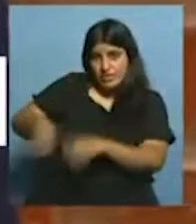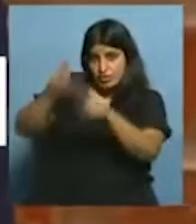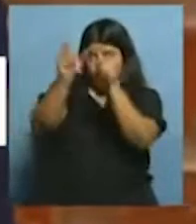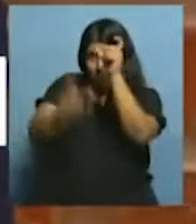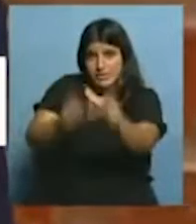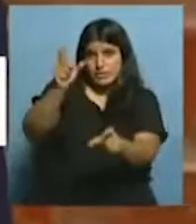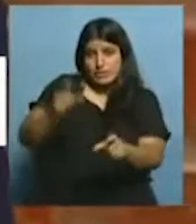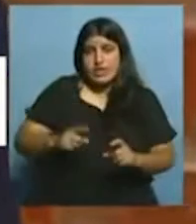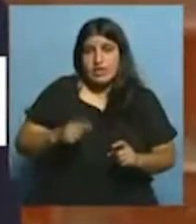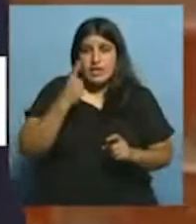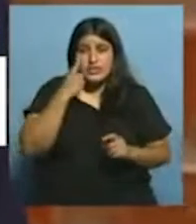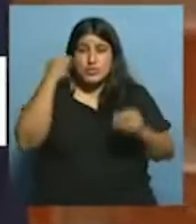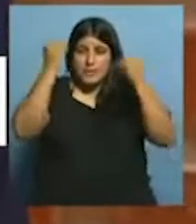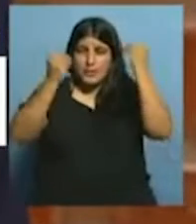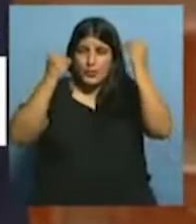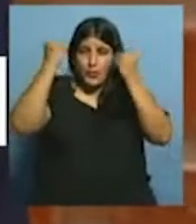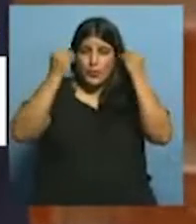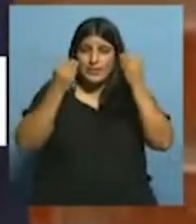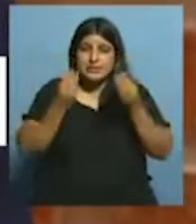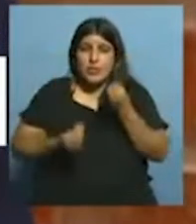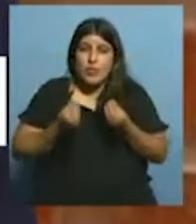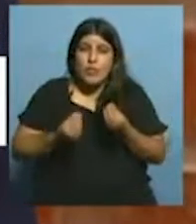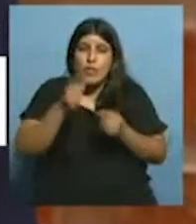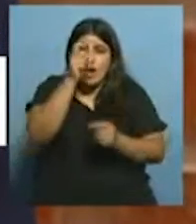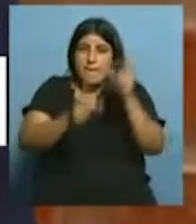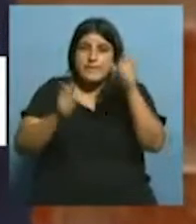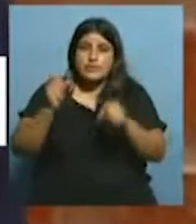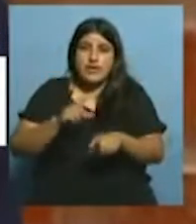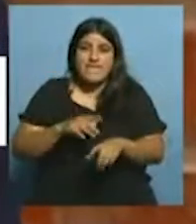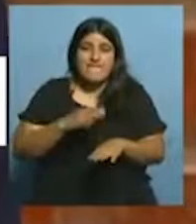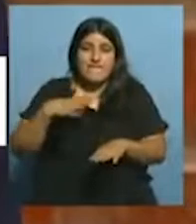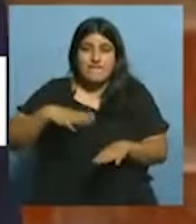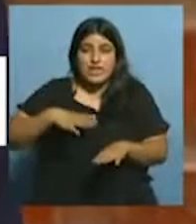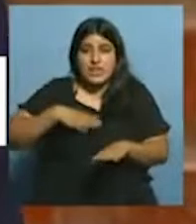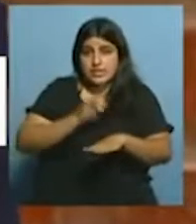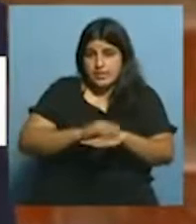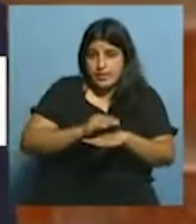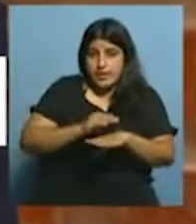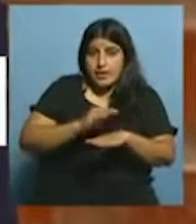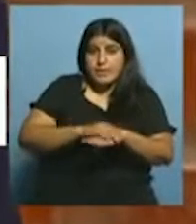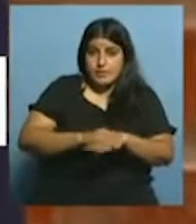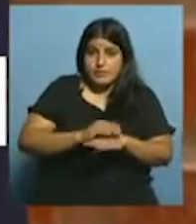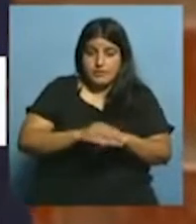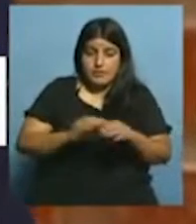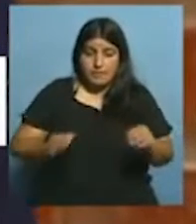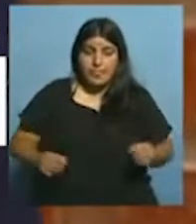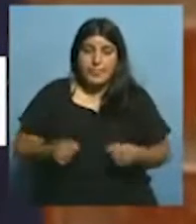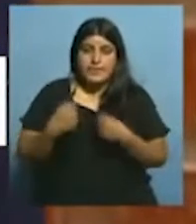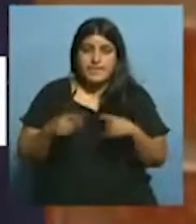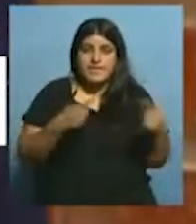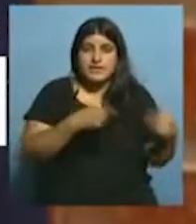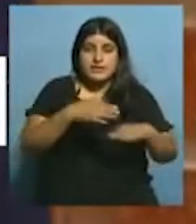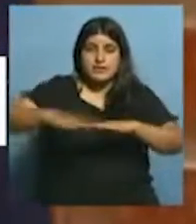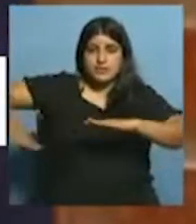allá de que nos sigue preocupando el comportamiento indebido en las diferentes rutas y en